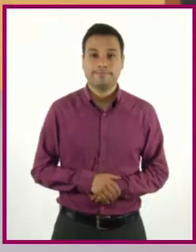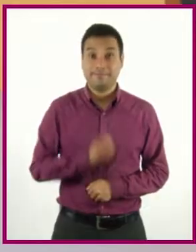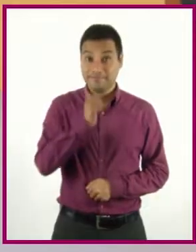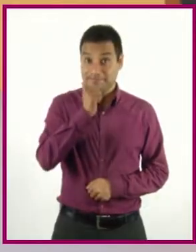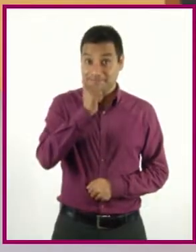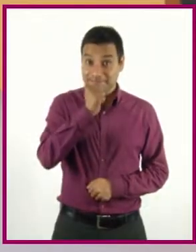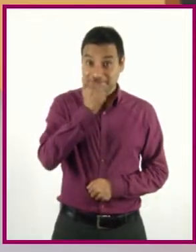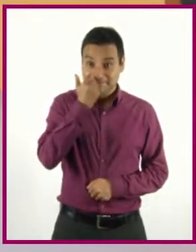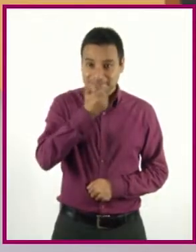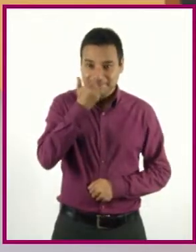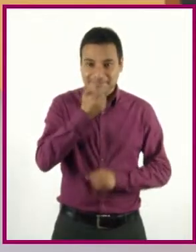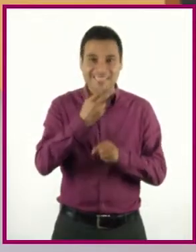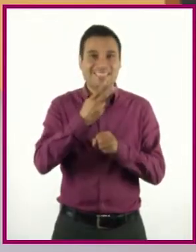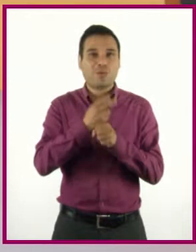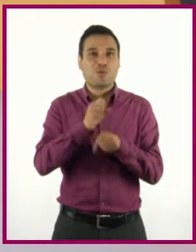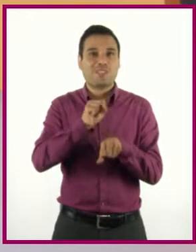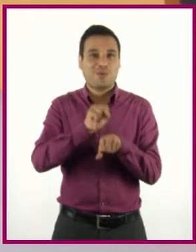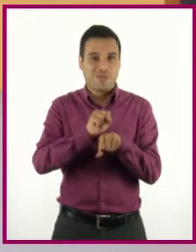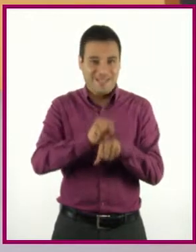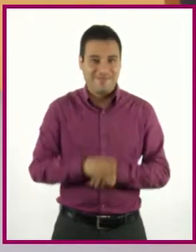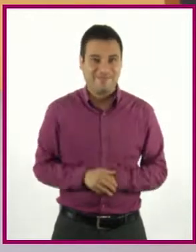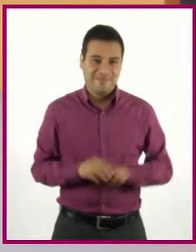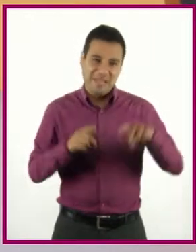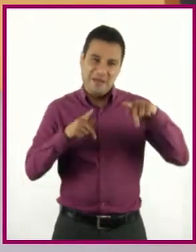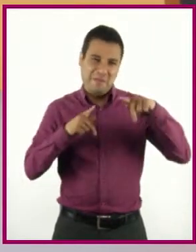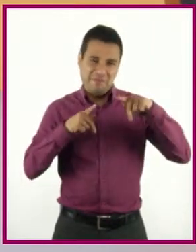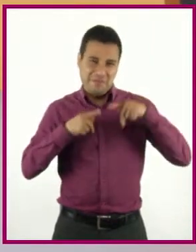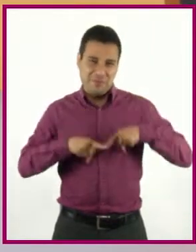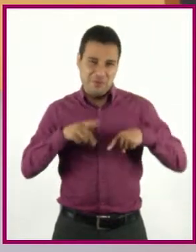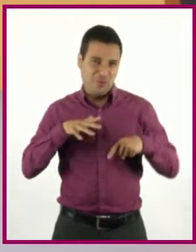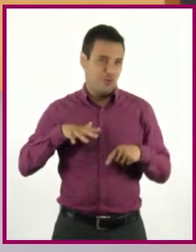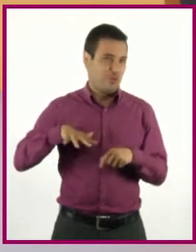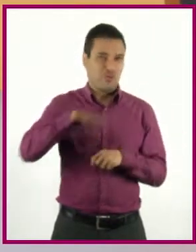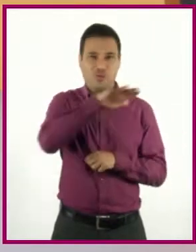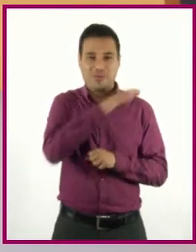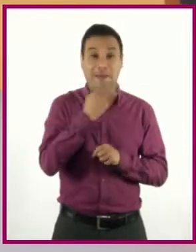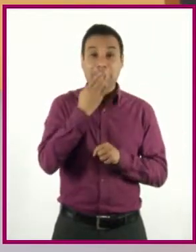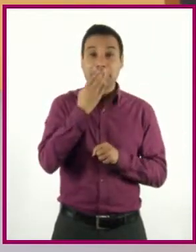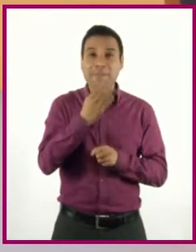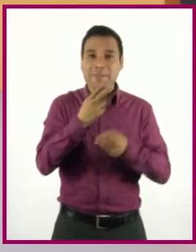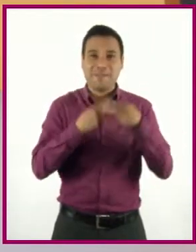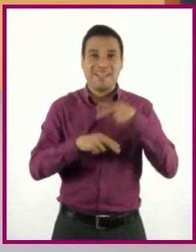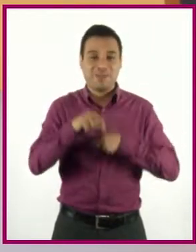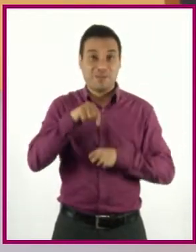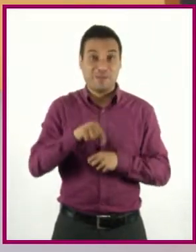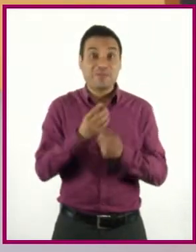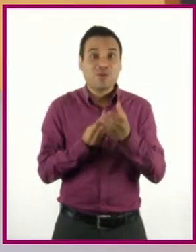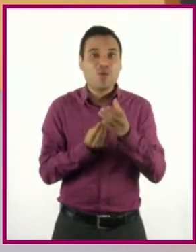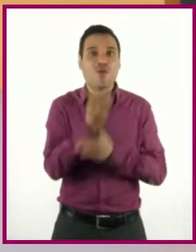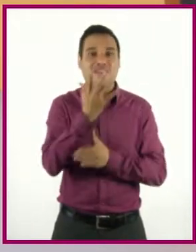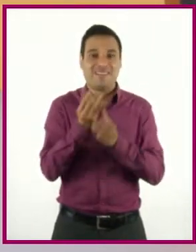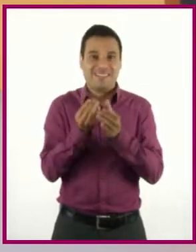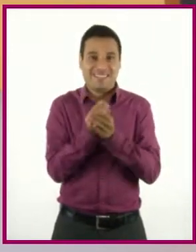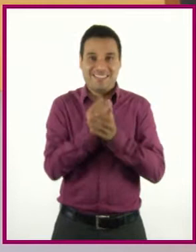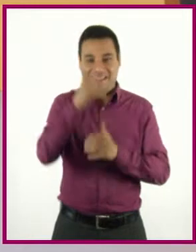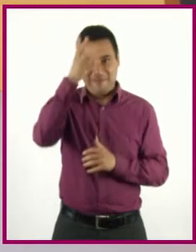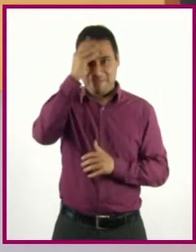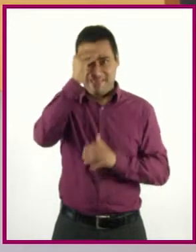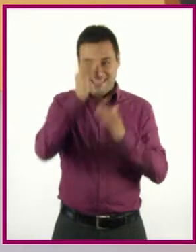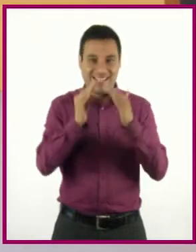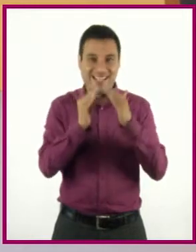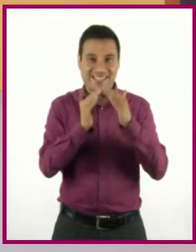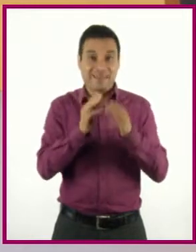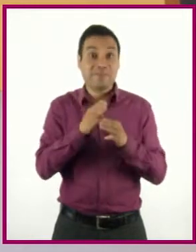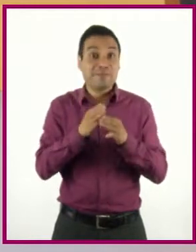alumnas y alumnos de segundo de secundaria y público en general. Sean bienvenidas y bienvenidos a una sesión más de Aprende en Casa para